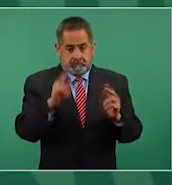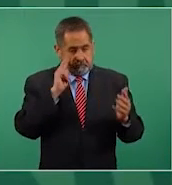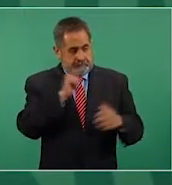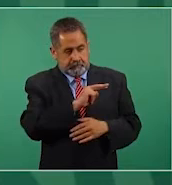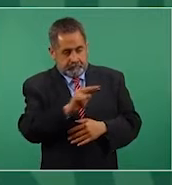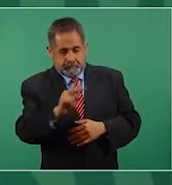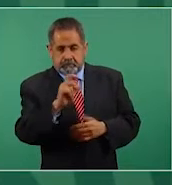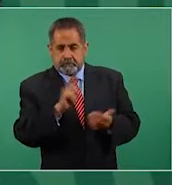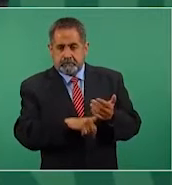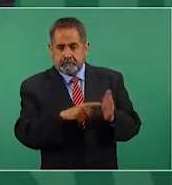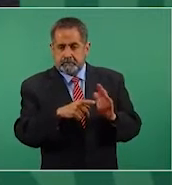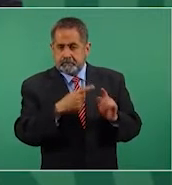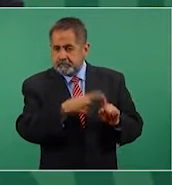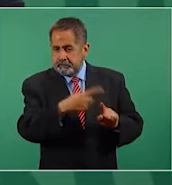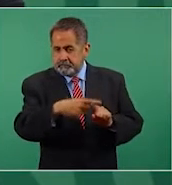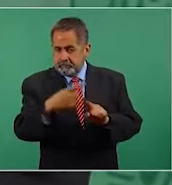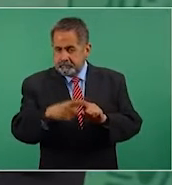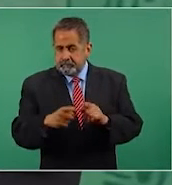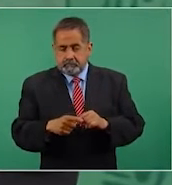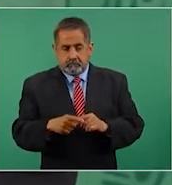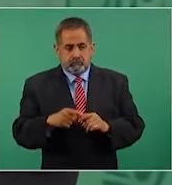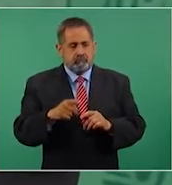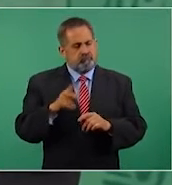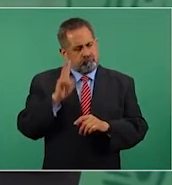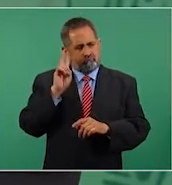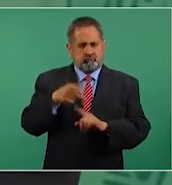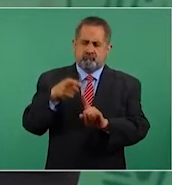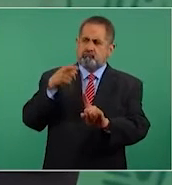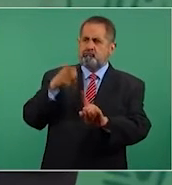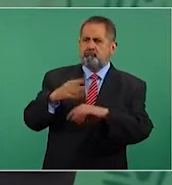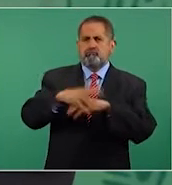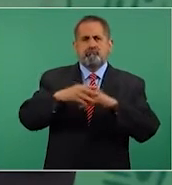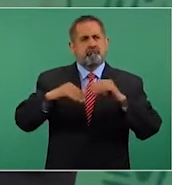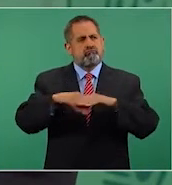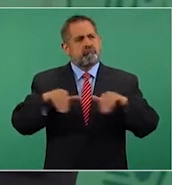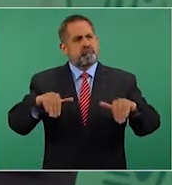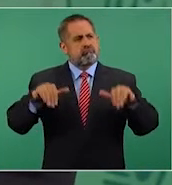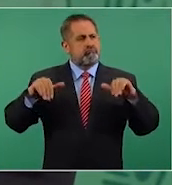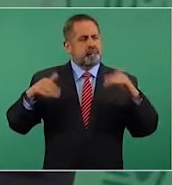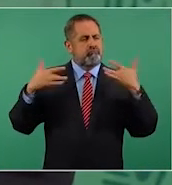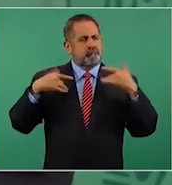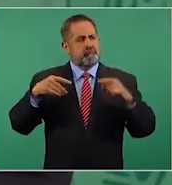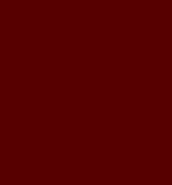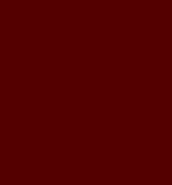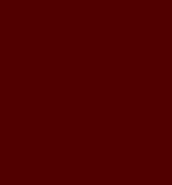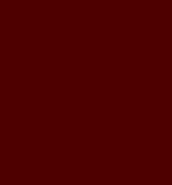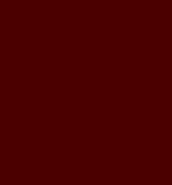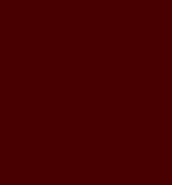es objetivo, es profesional.